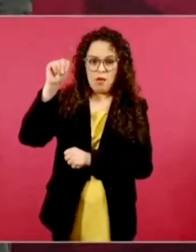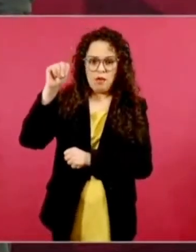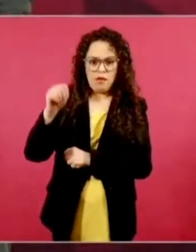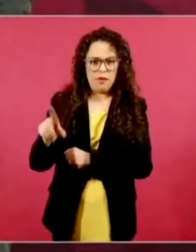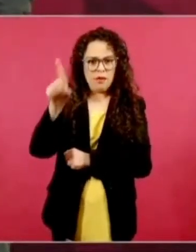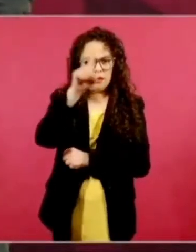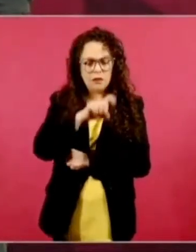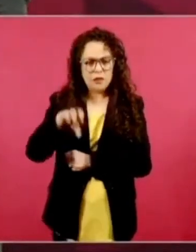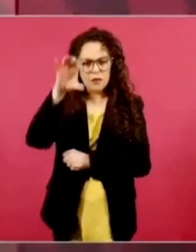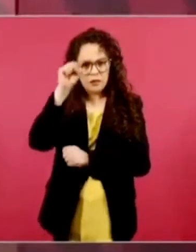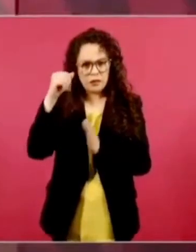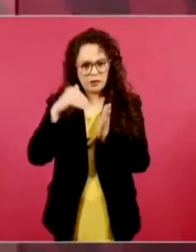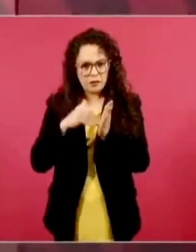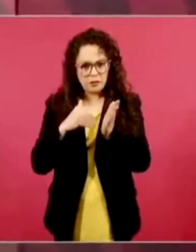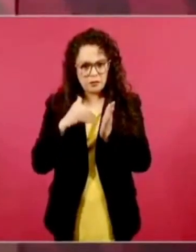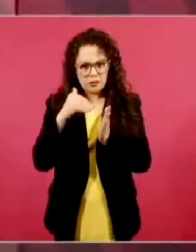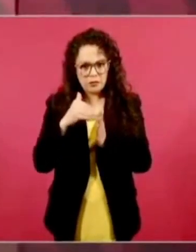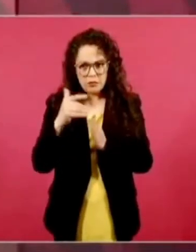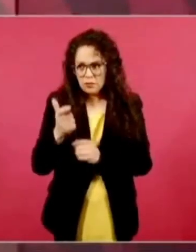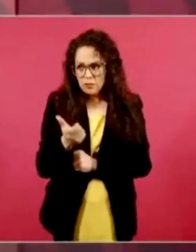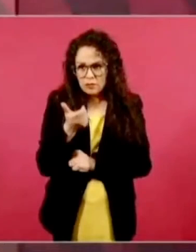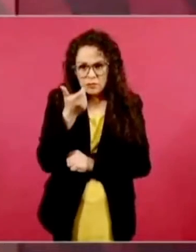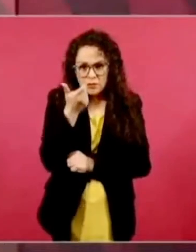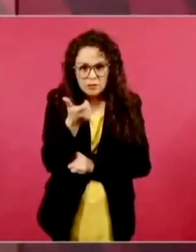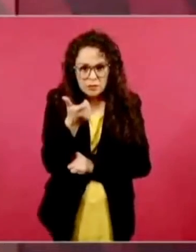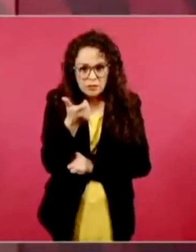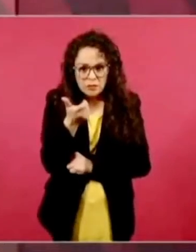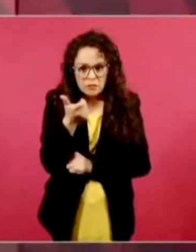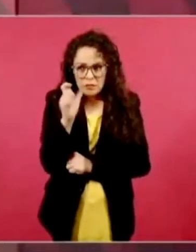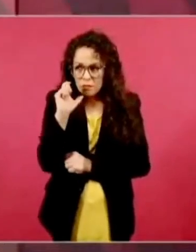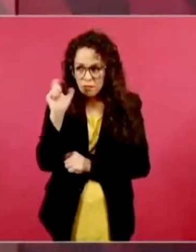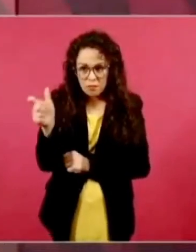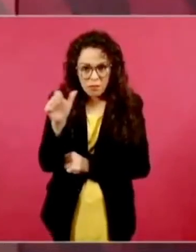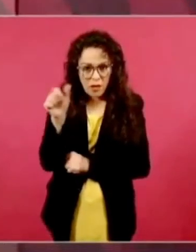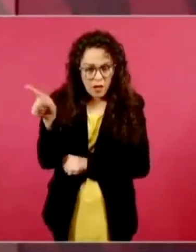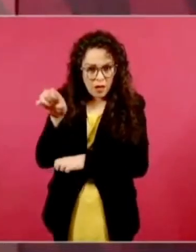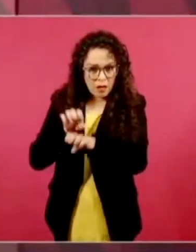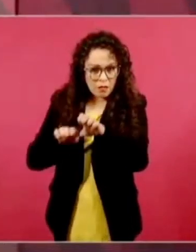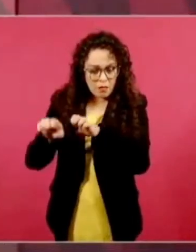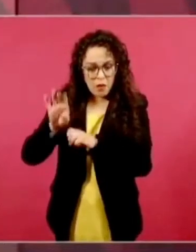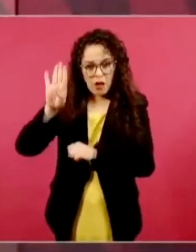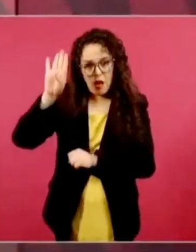160,000 millones de pesos? 9 hospitales,